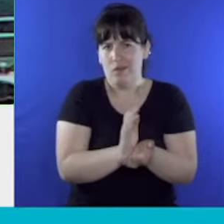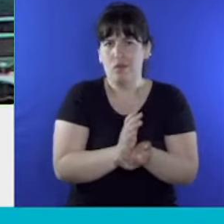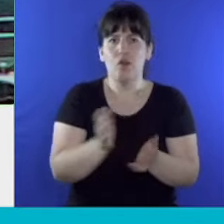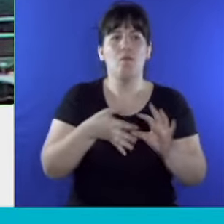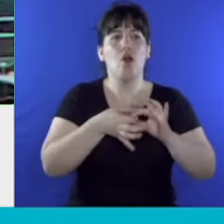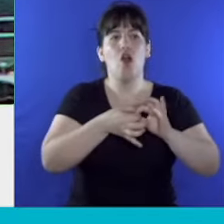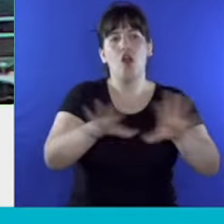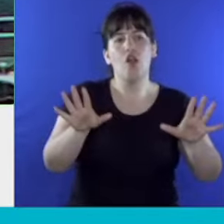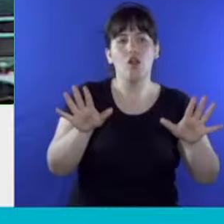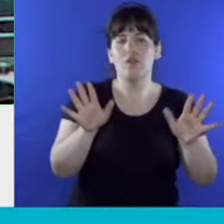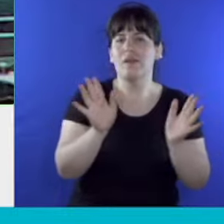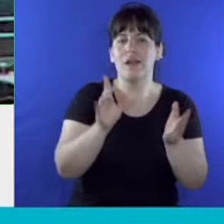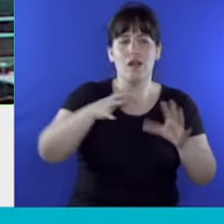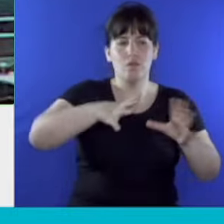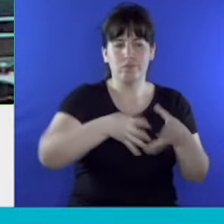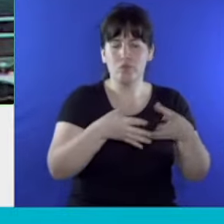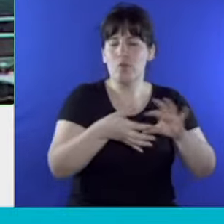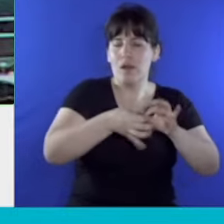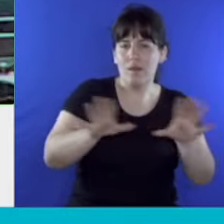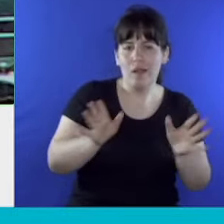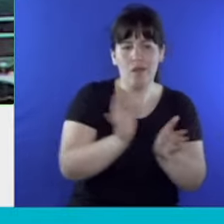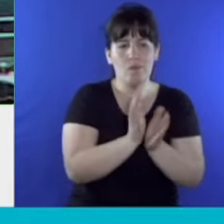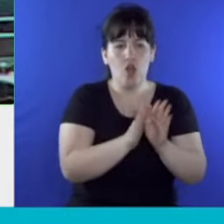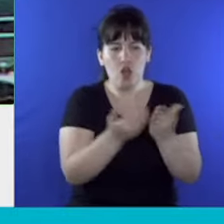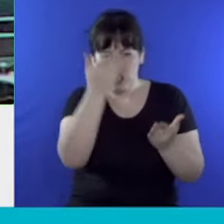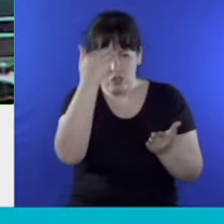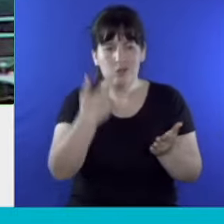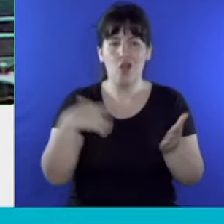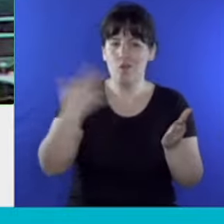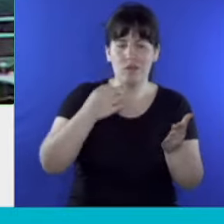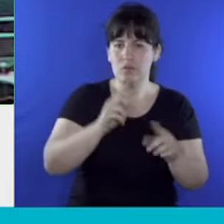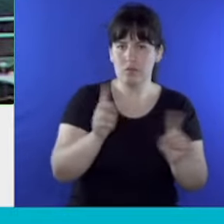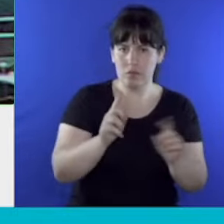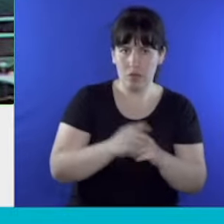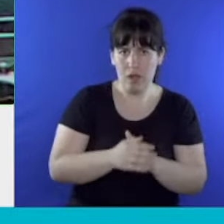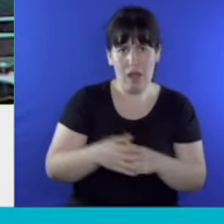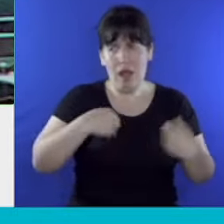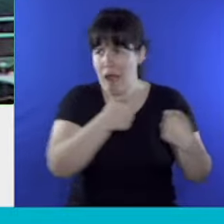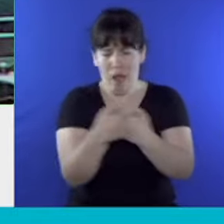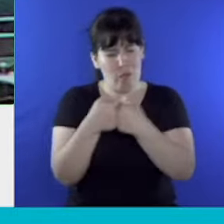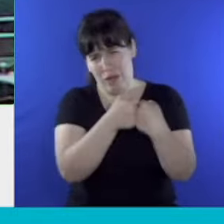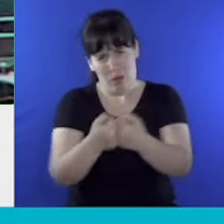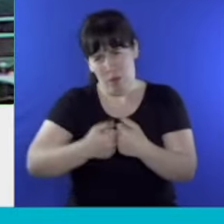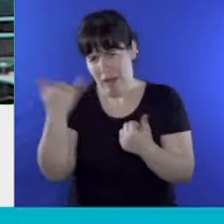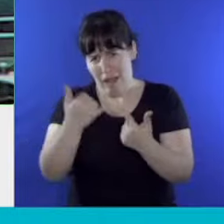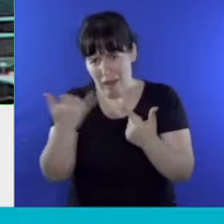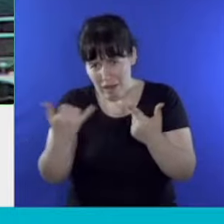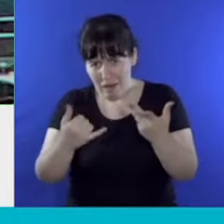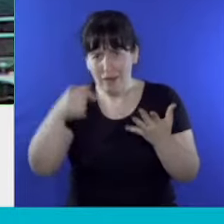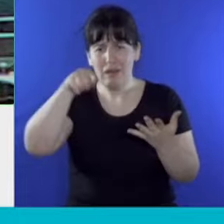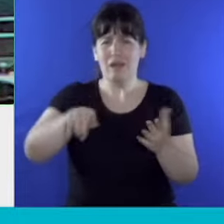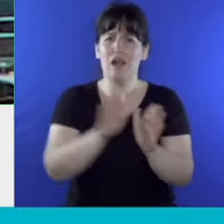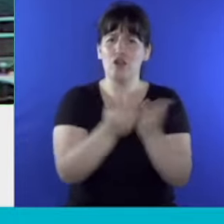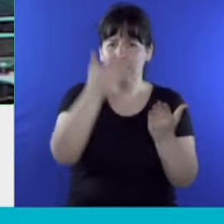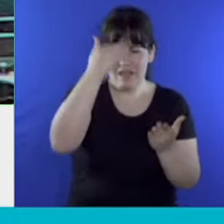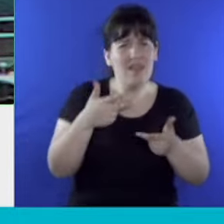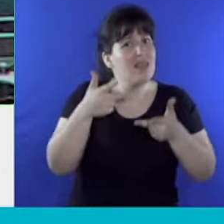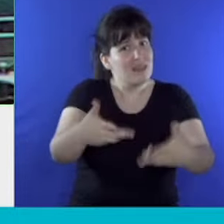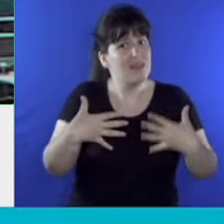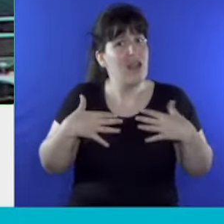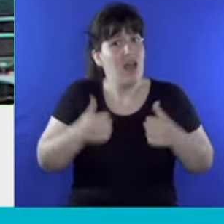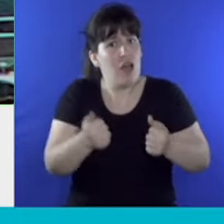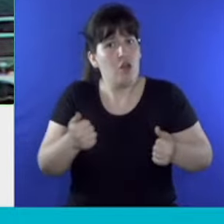la Constitución. Y hay más de 11 pactos internacionales incorporados en la Constitución Nacional que dicen que la salud pública